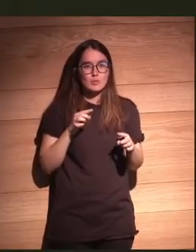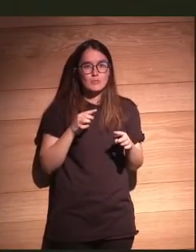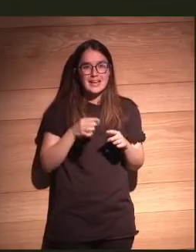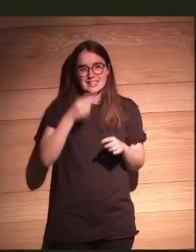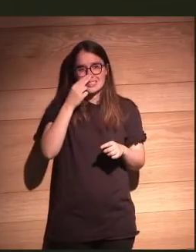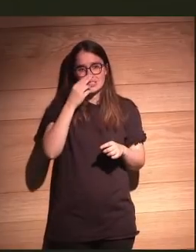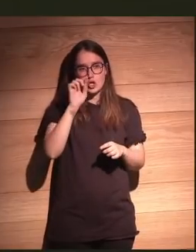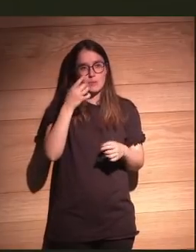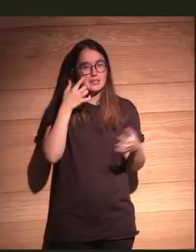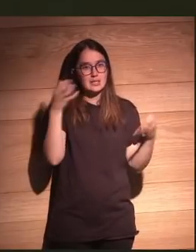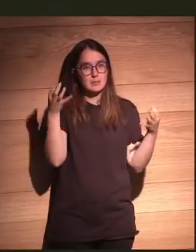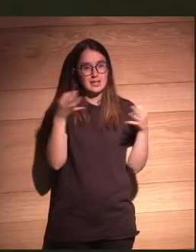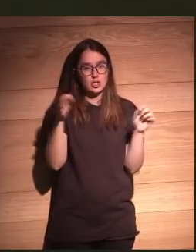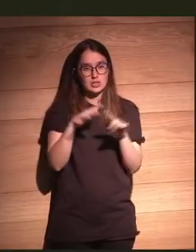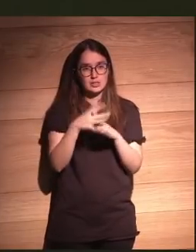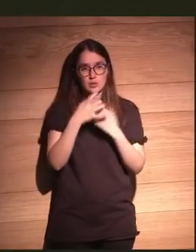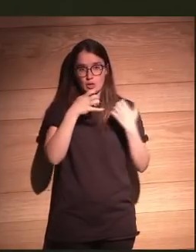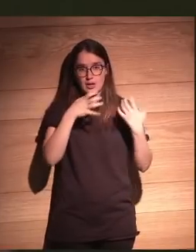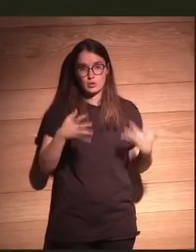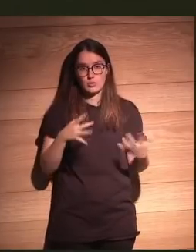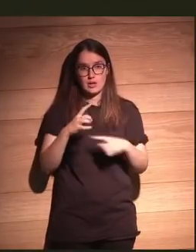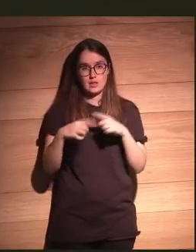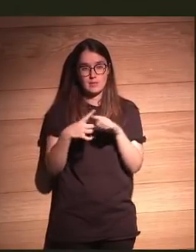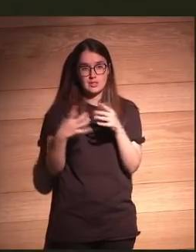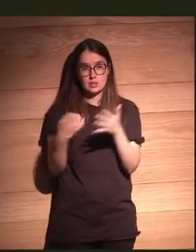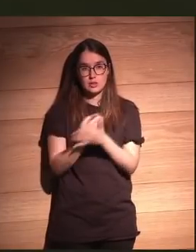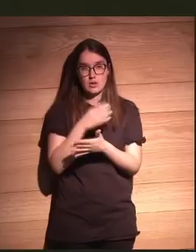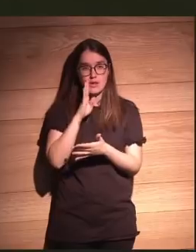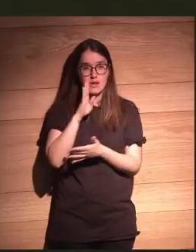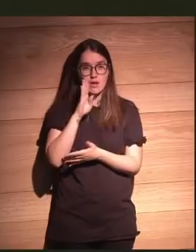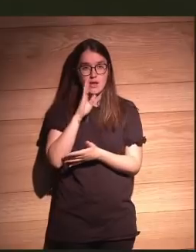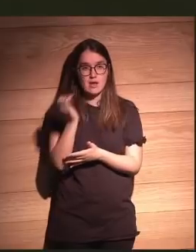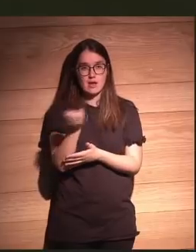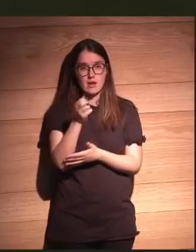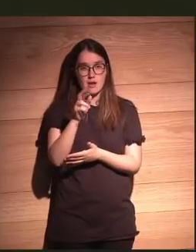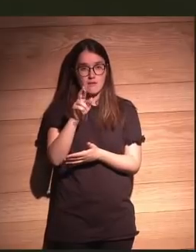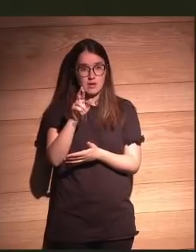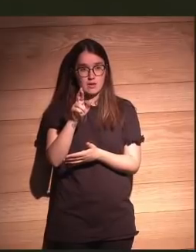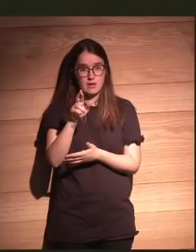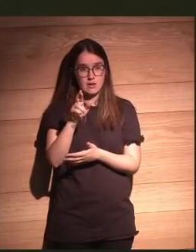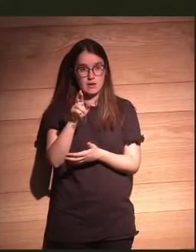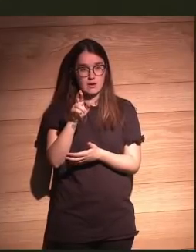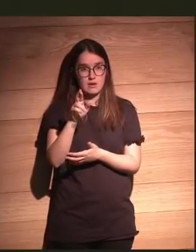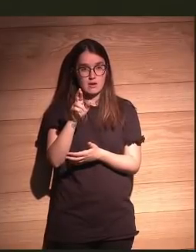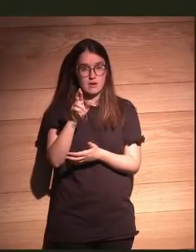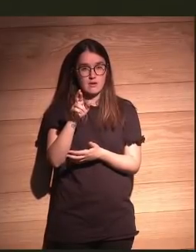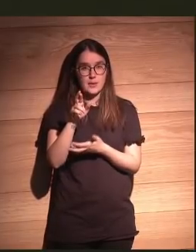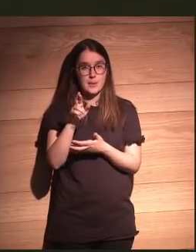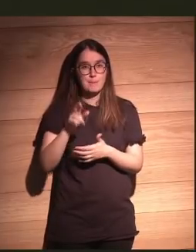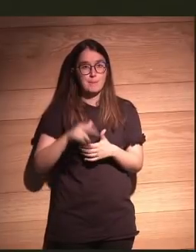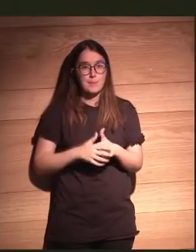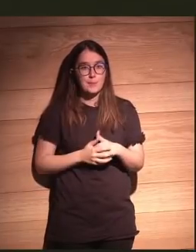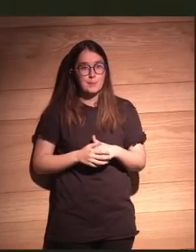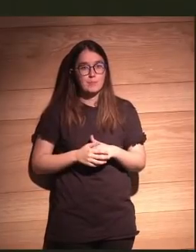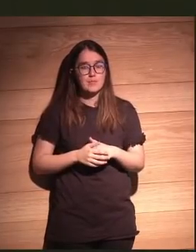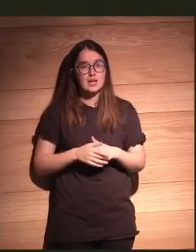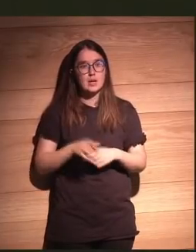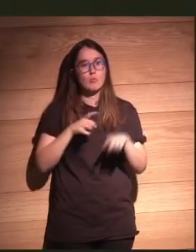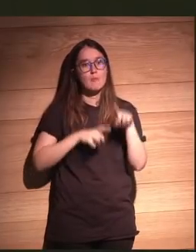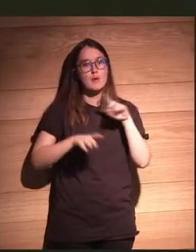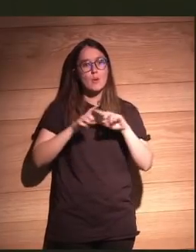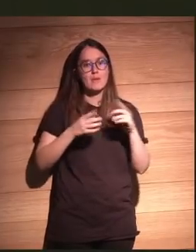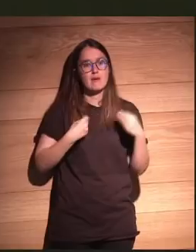más peligroso del contexto actual, además de todos los que ha contado Javi hasta ahora, es que el